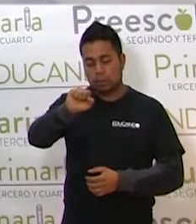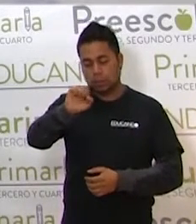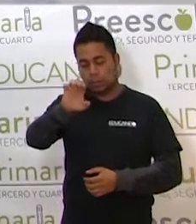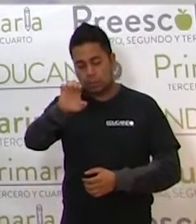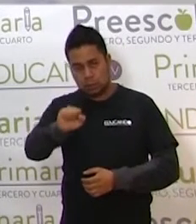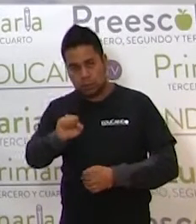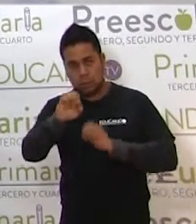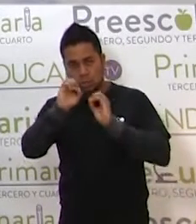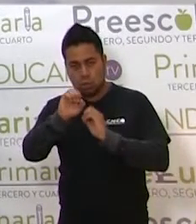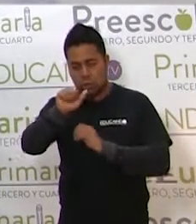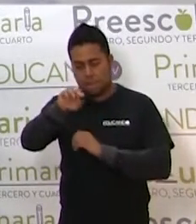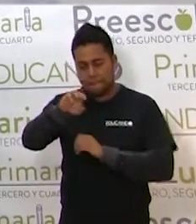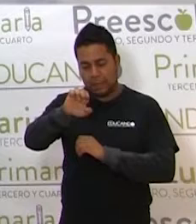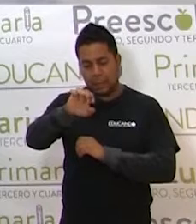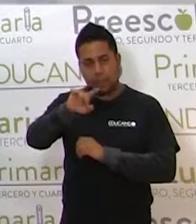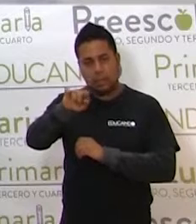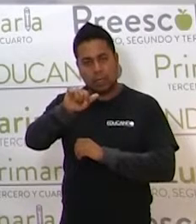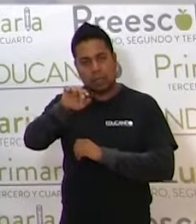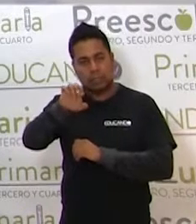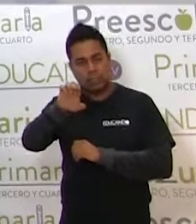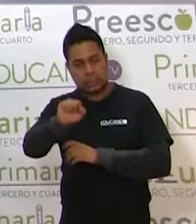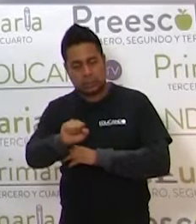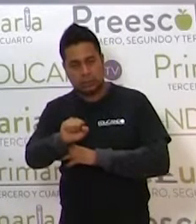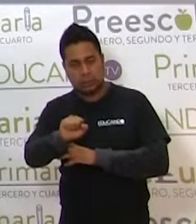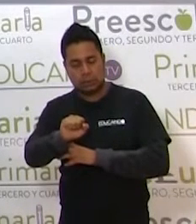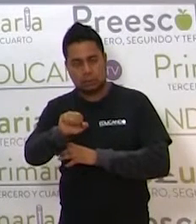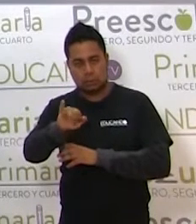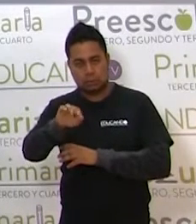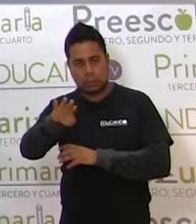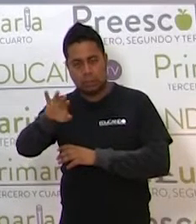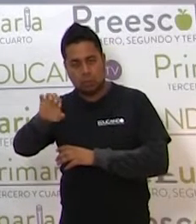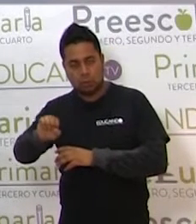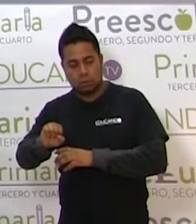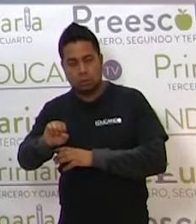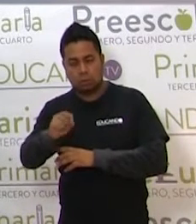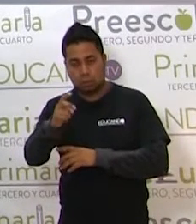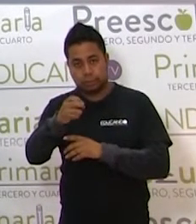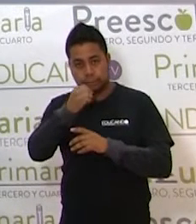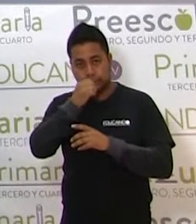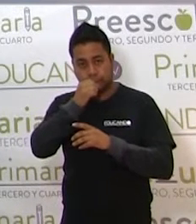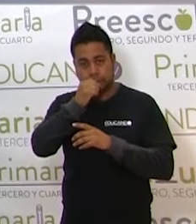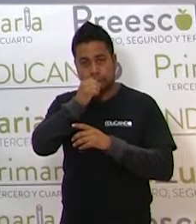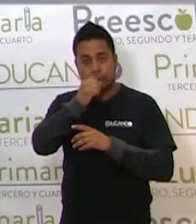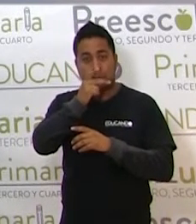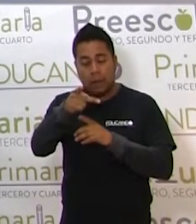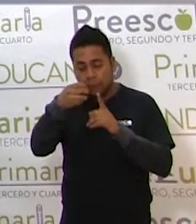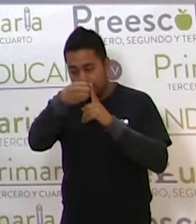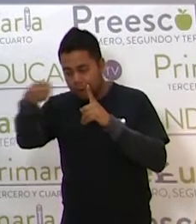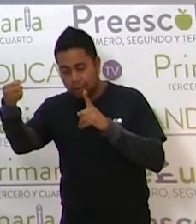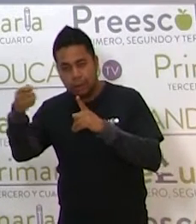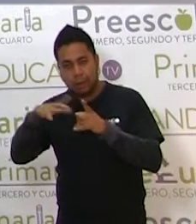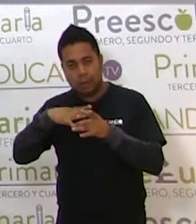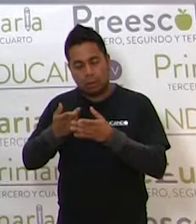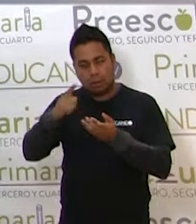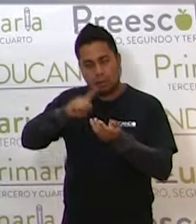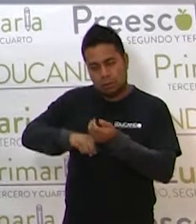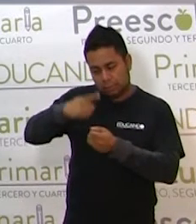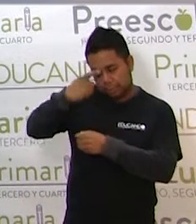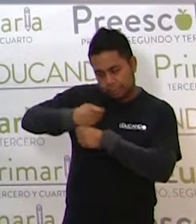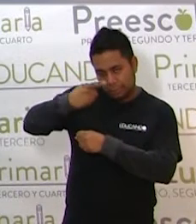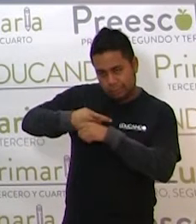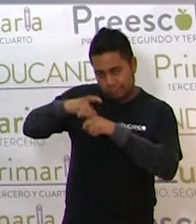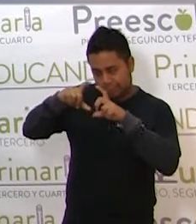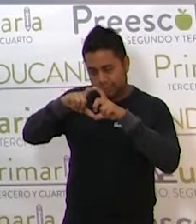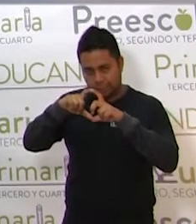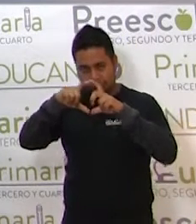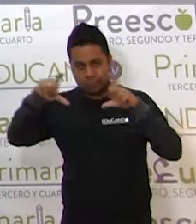miedo este verso tú lo puedes encontrar en el en la primera estrofa